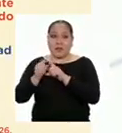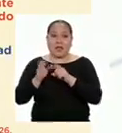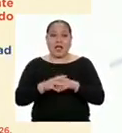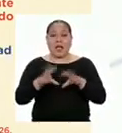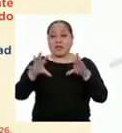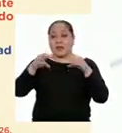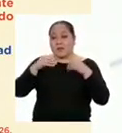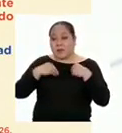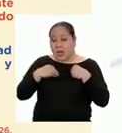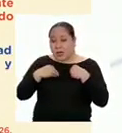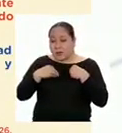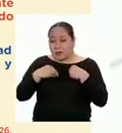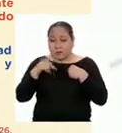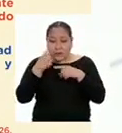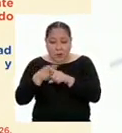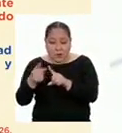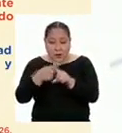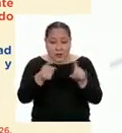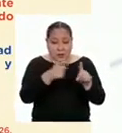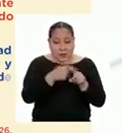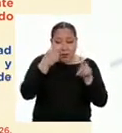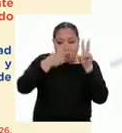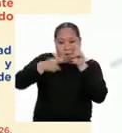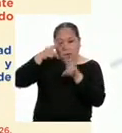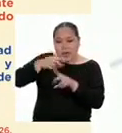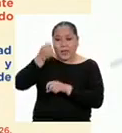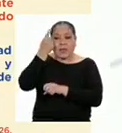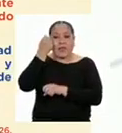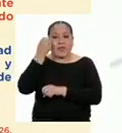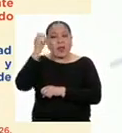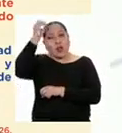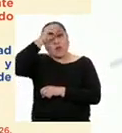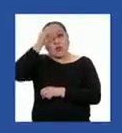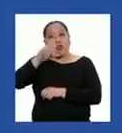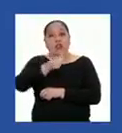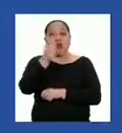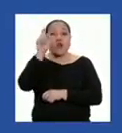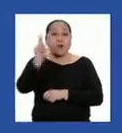diversidad es tomar perspectiva y comprender el punto de vista de otra persona.